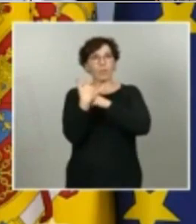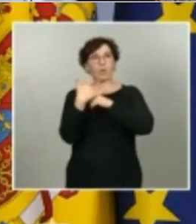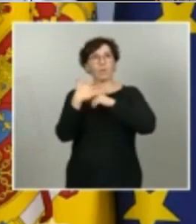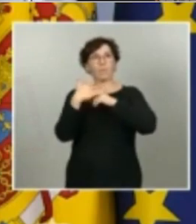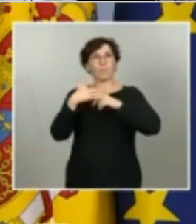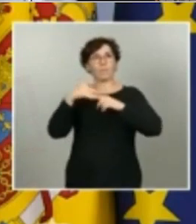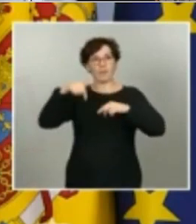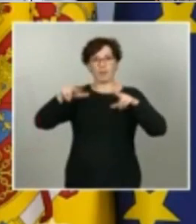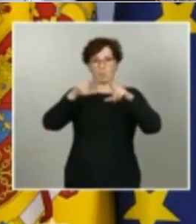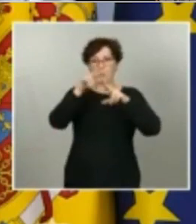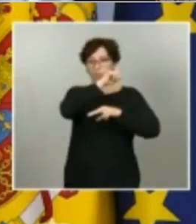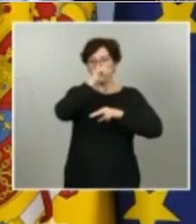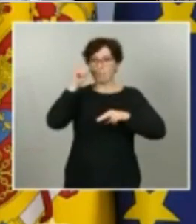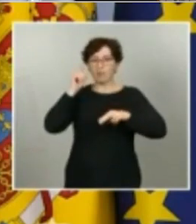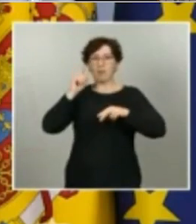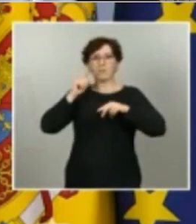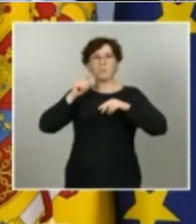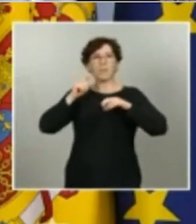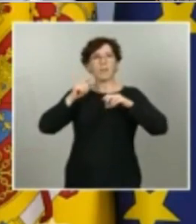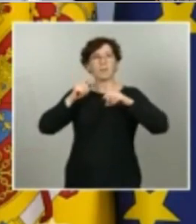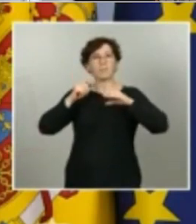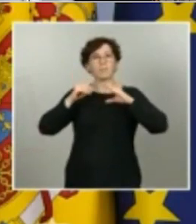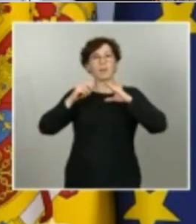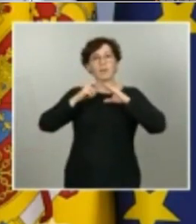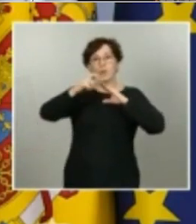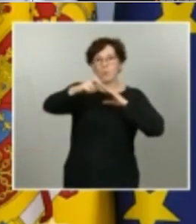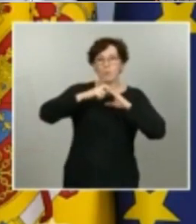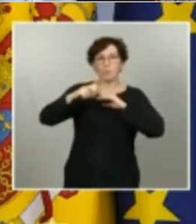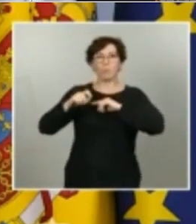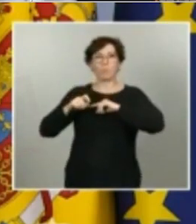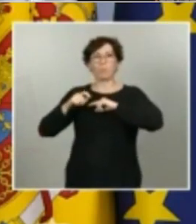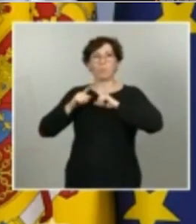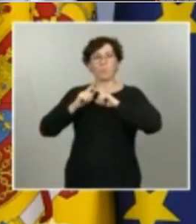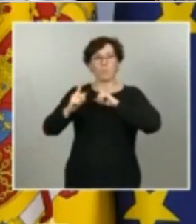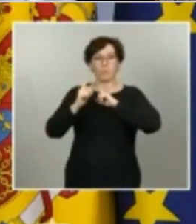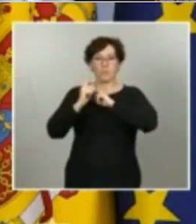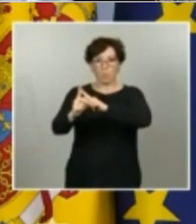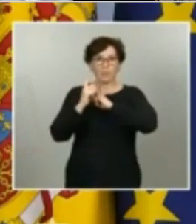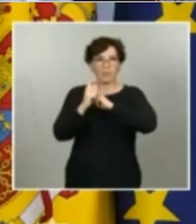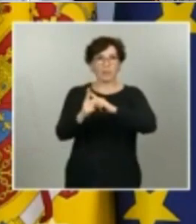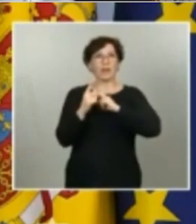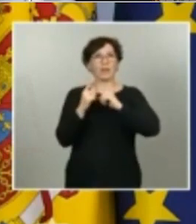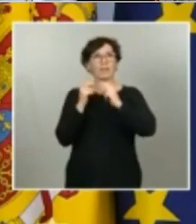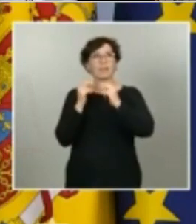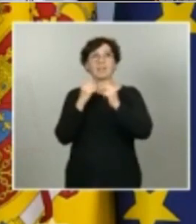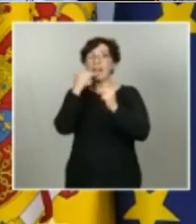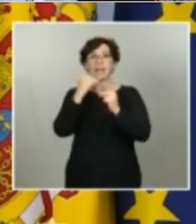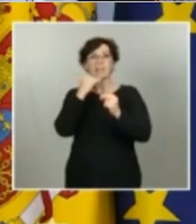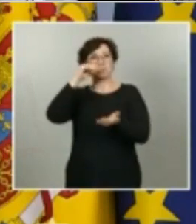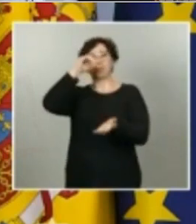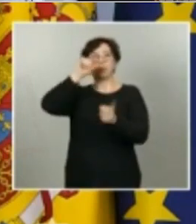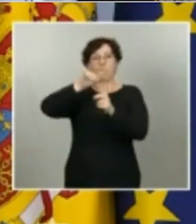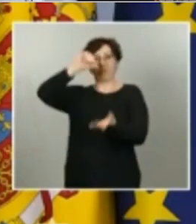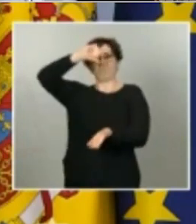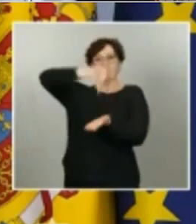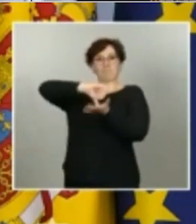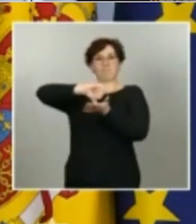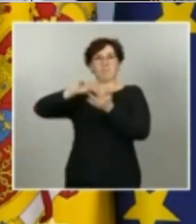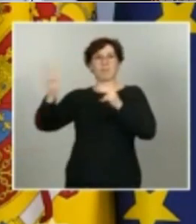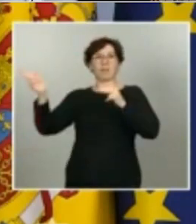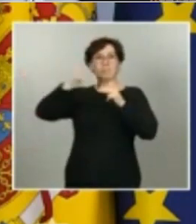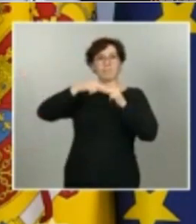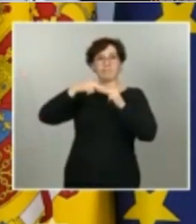tanto este el ministro más baja va a empezar debería haber dimitido ya el día de hoy y todavía no lo ha hecho y el